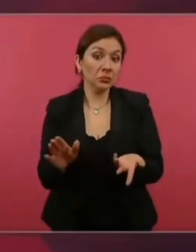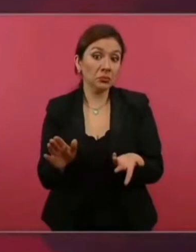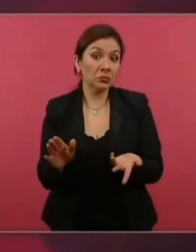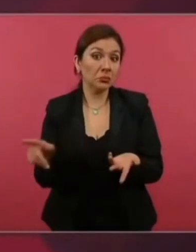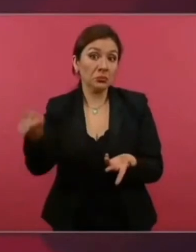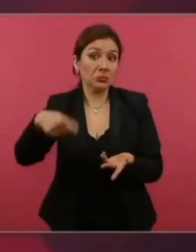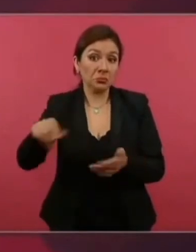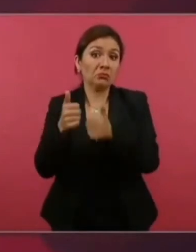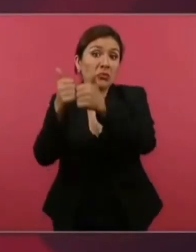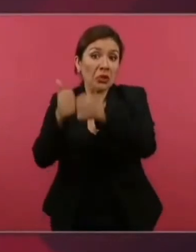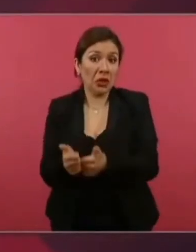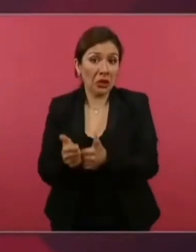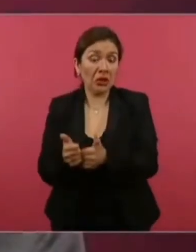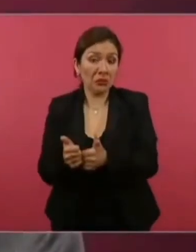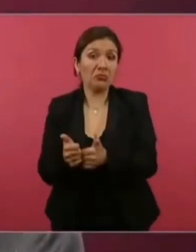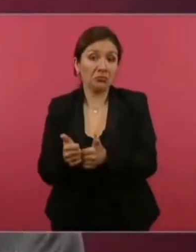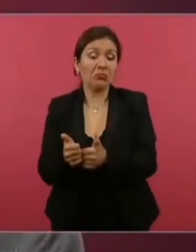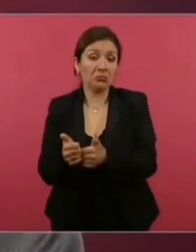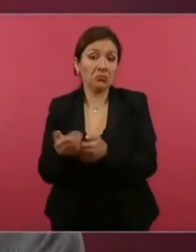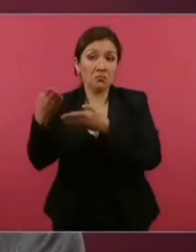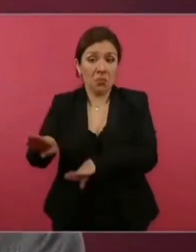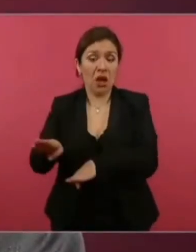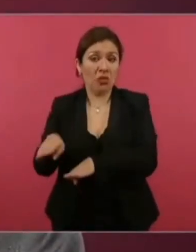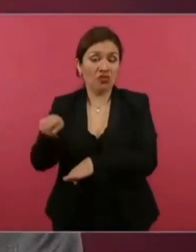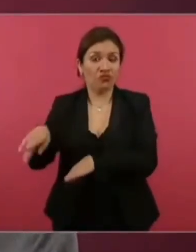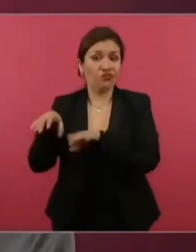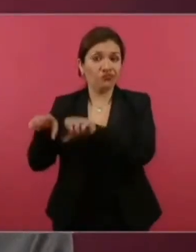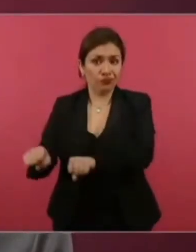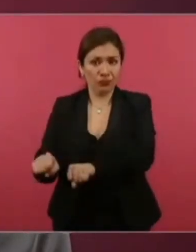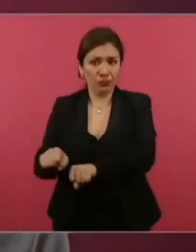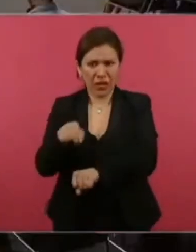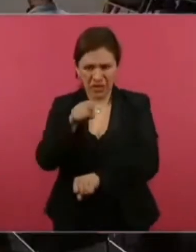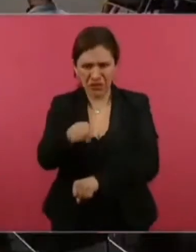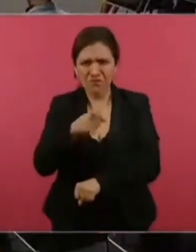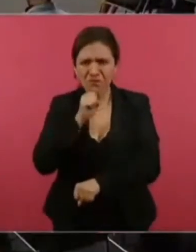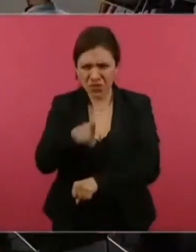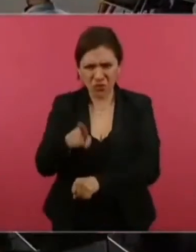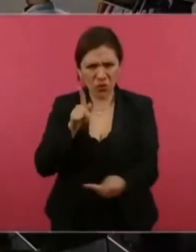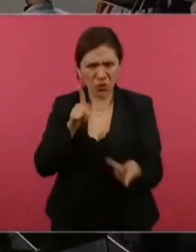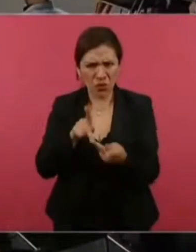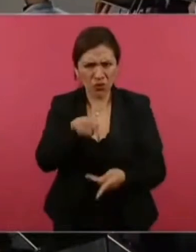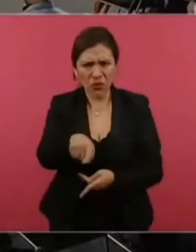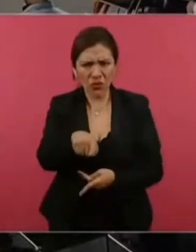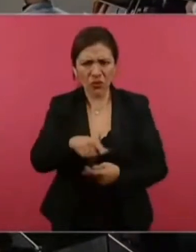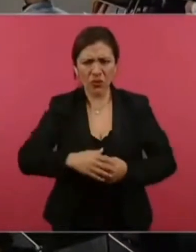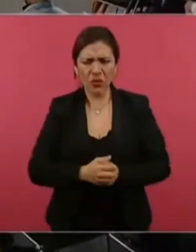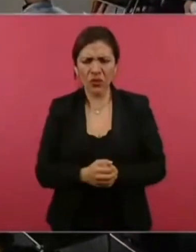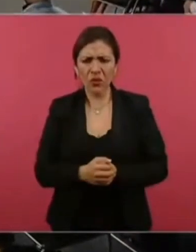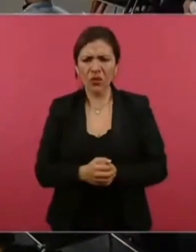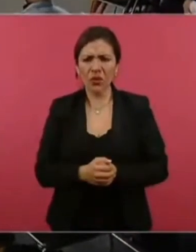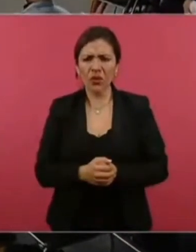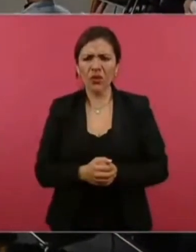se van a quedar con el banco. ¿A eso te refieres?